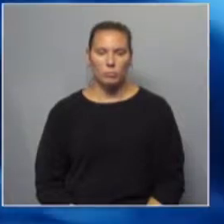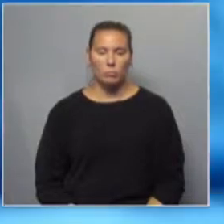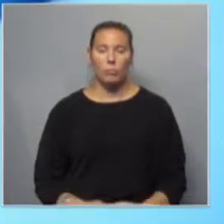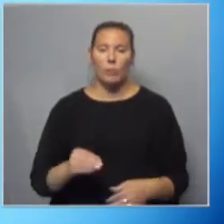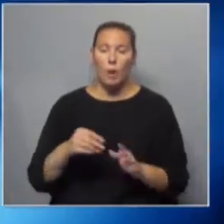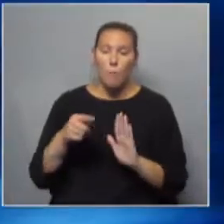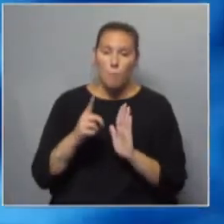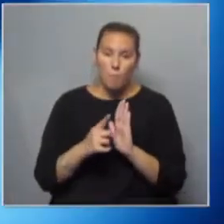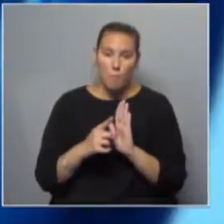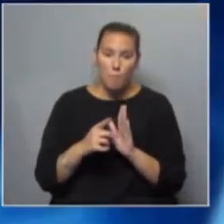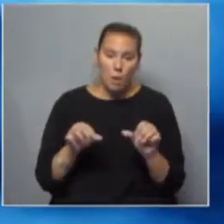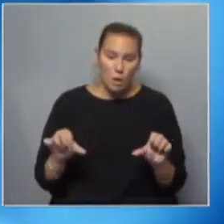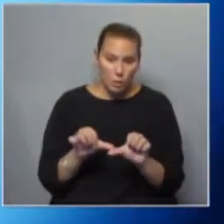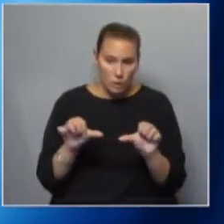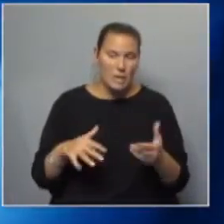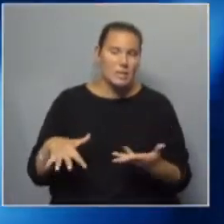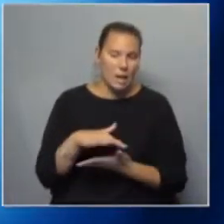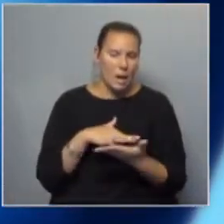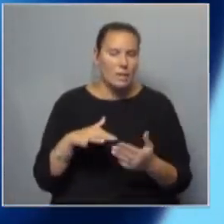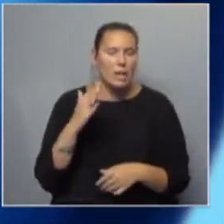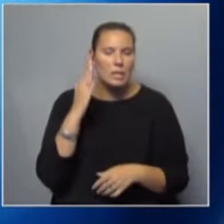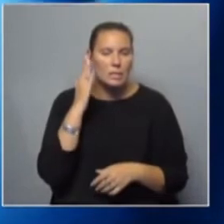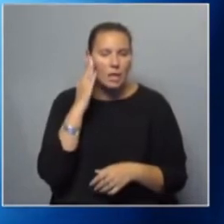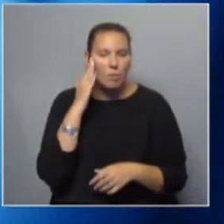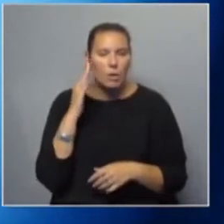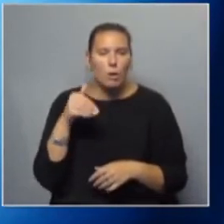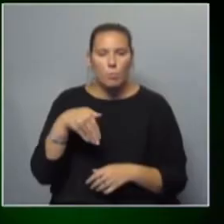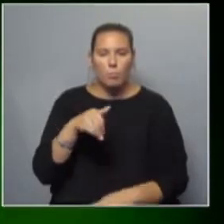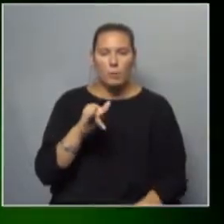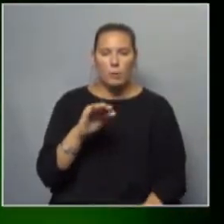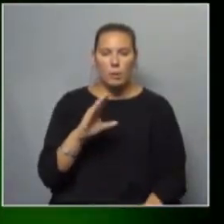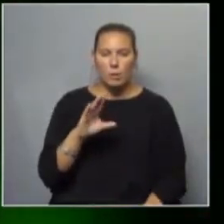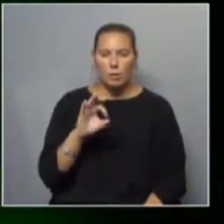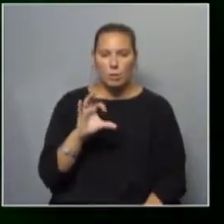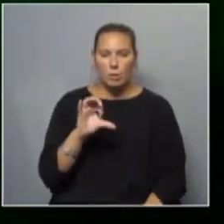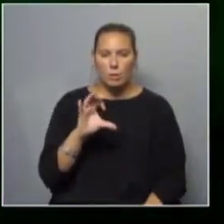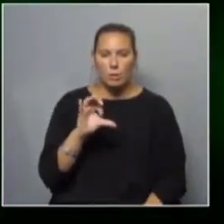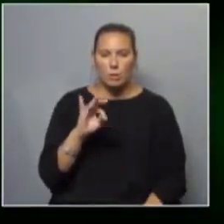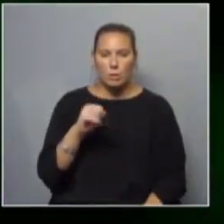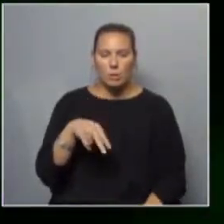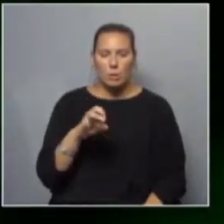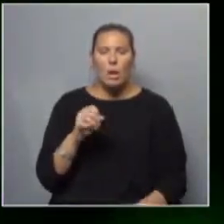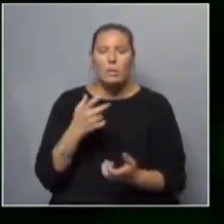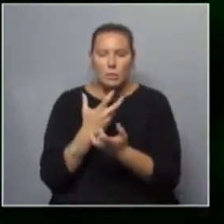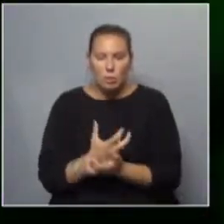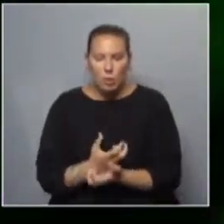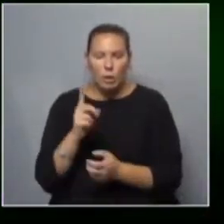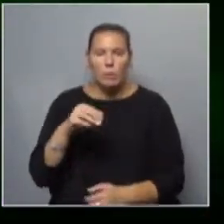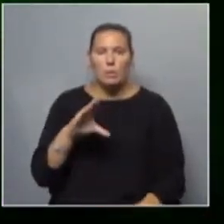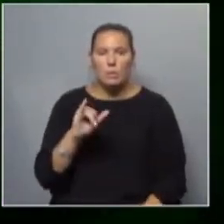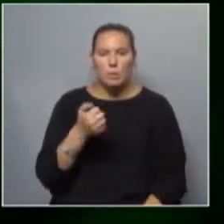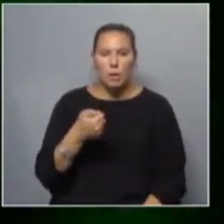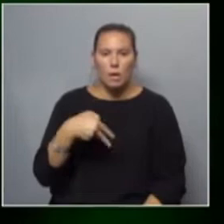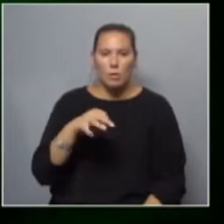Dentro de los parámetros que se hacen en el área, determinamos microcistinas, que es una toxina que es producida por las cianobacterias,